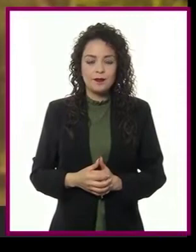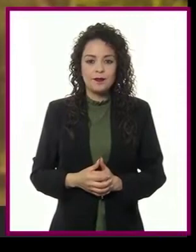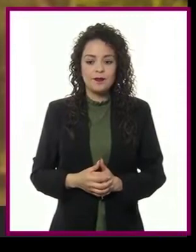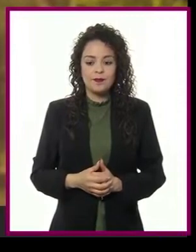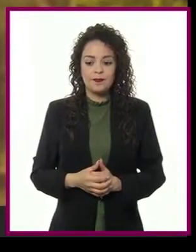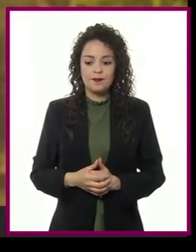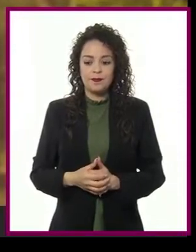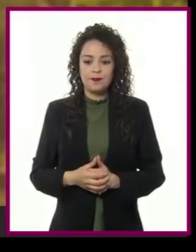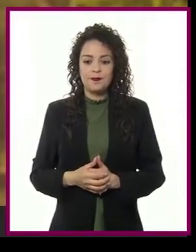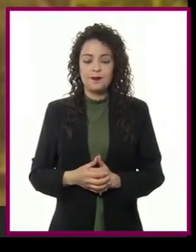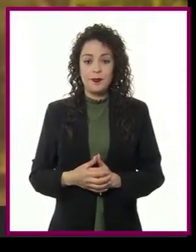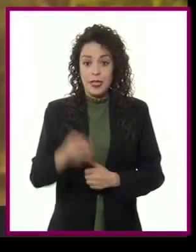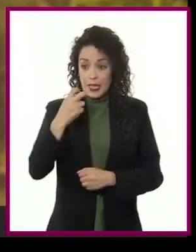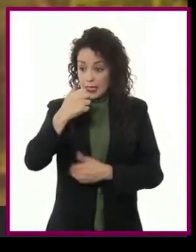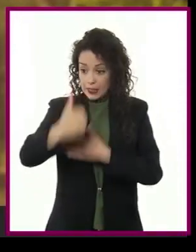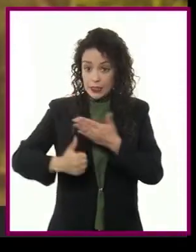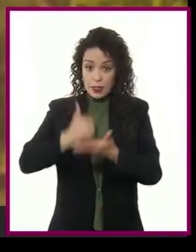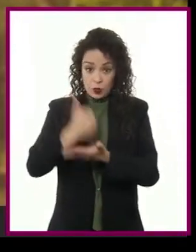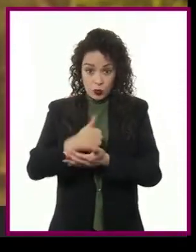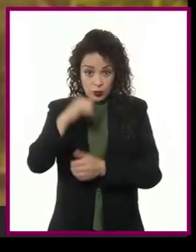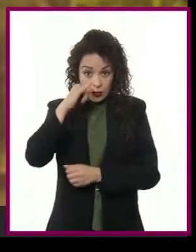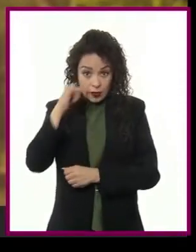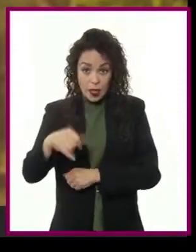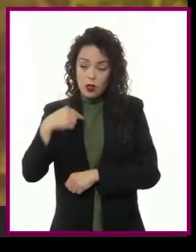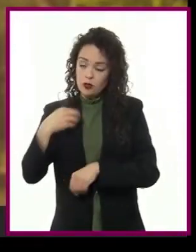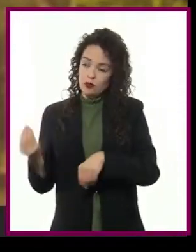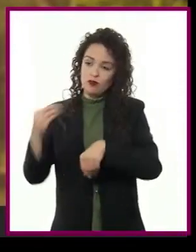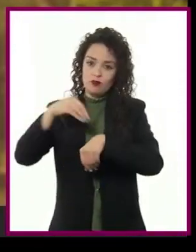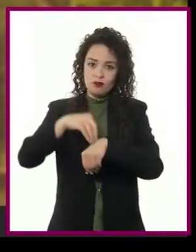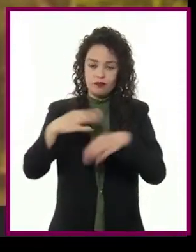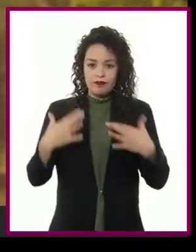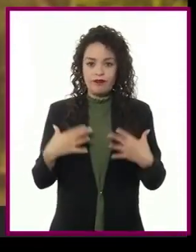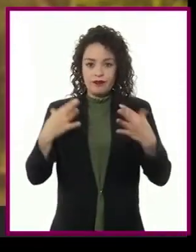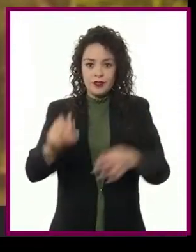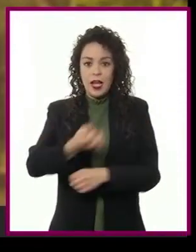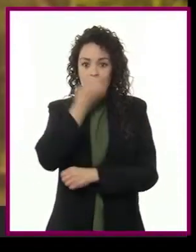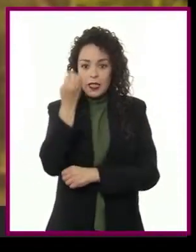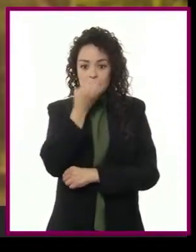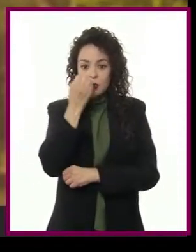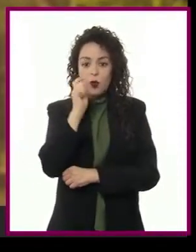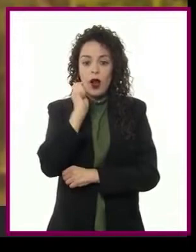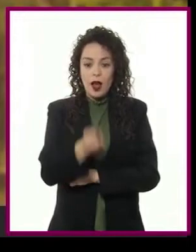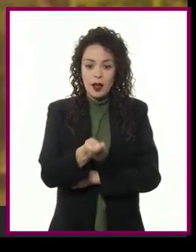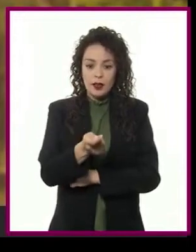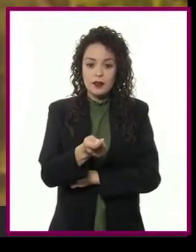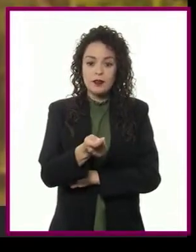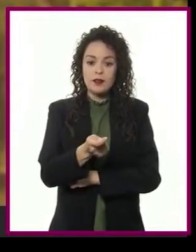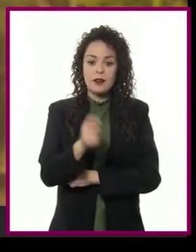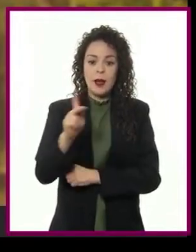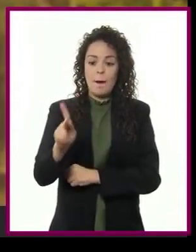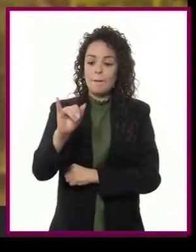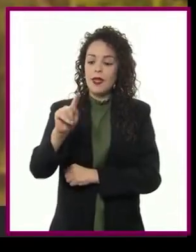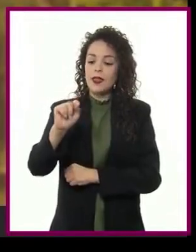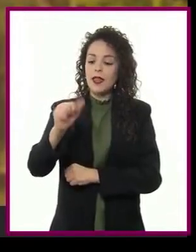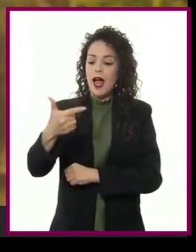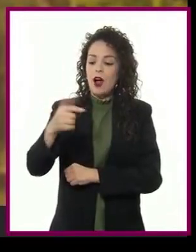En esta ciudad italiana fundé mi academia conocida como la Escuela